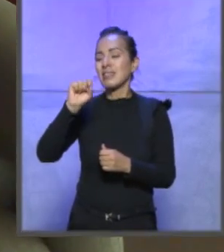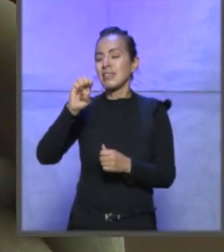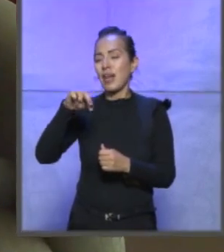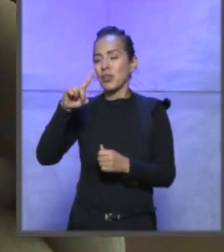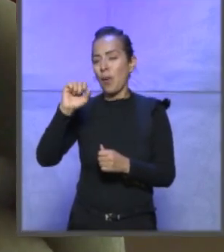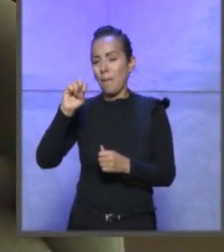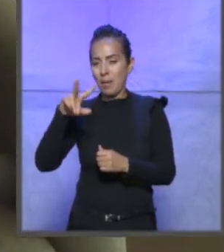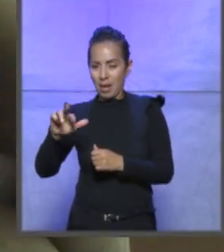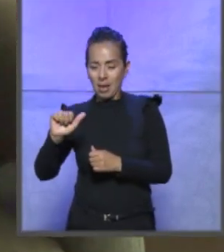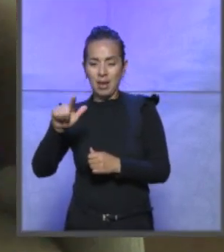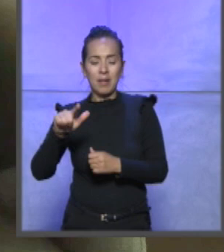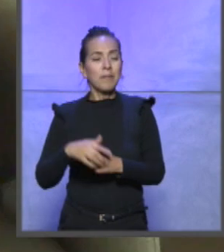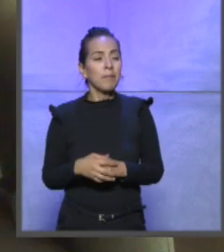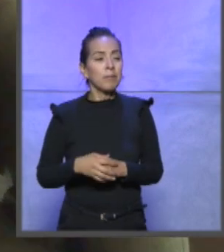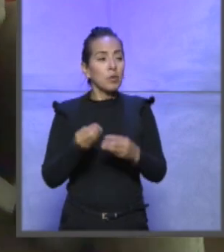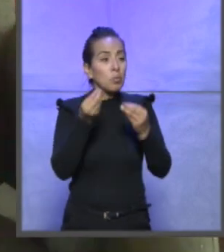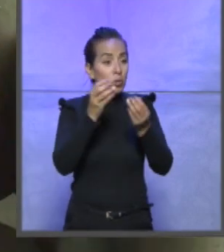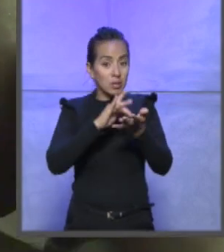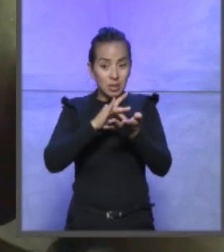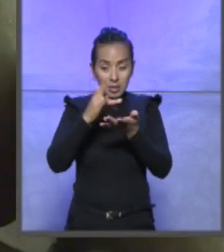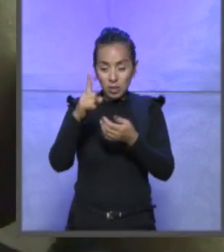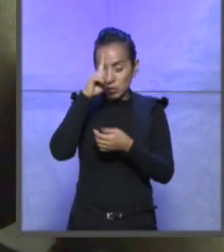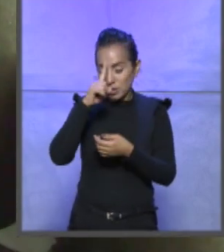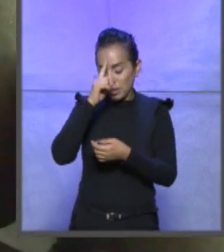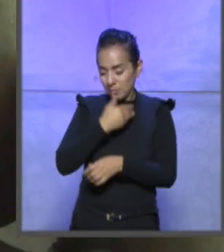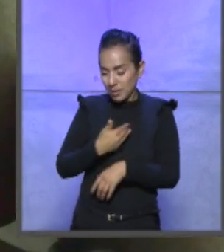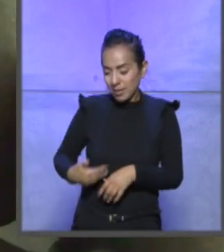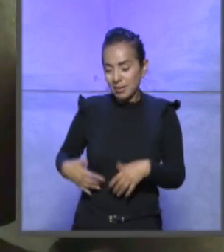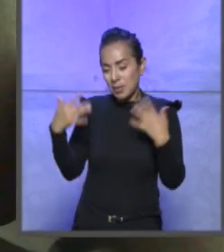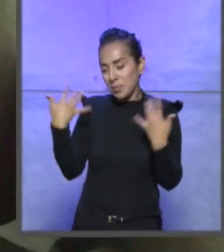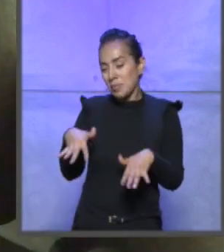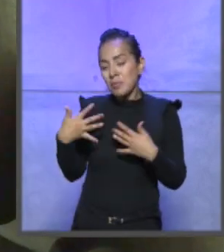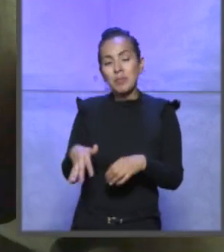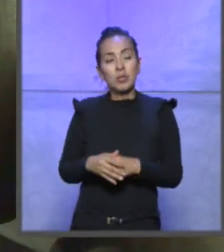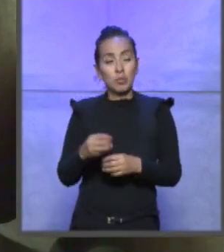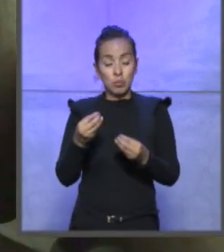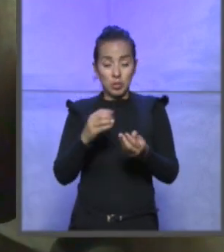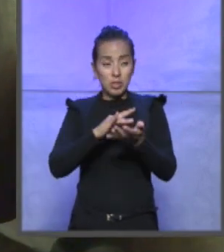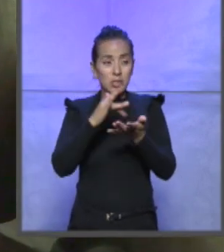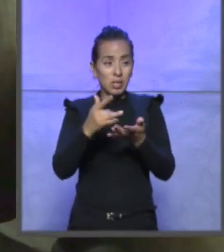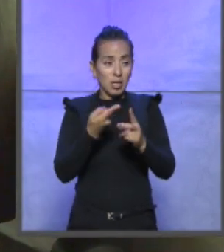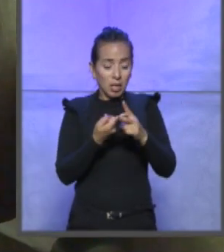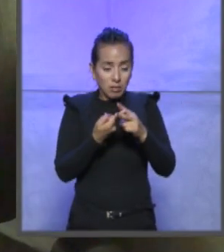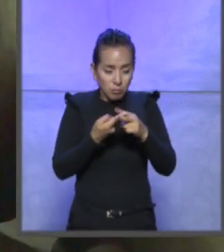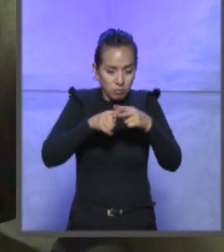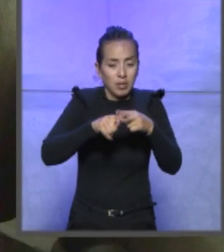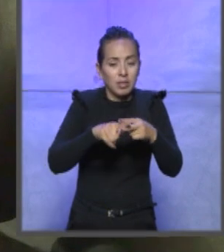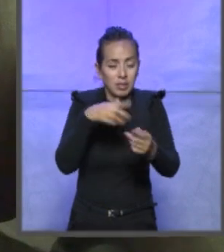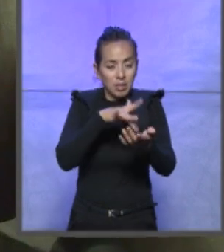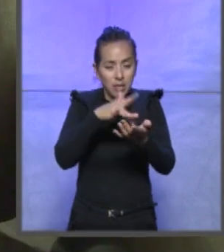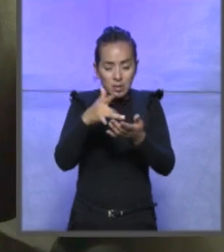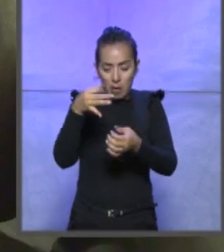Sandoval. Adelante, por favor. Muchas gracias a la consejera presidenta Elizabeth Nava y muchísimas gracias. Quiero iniciar